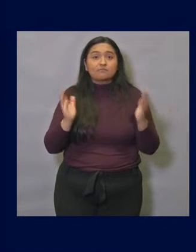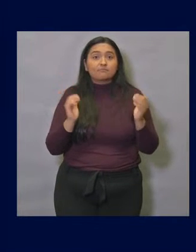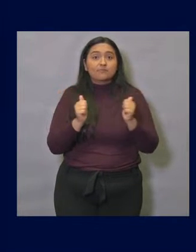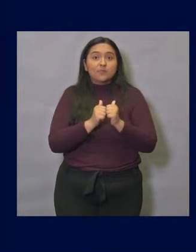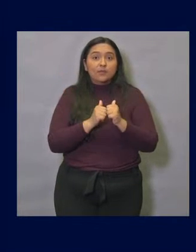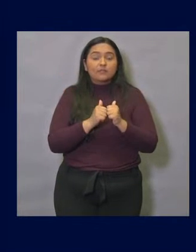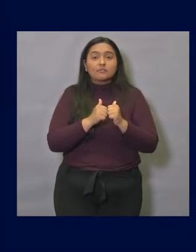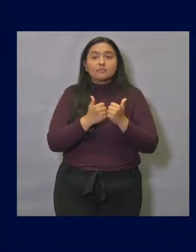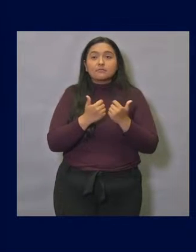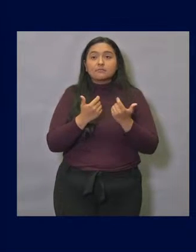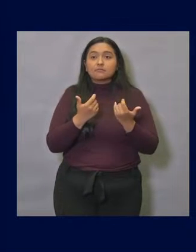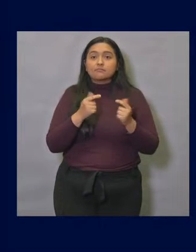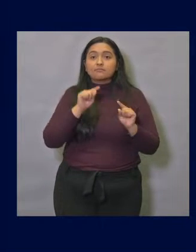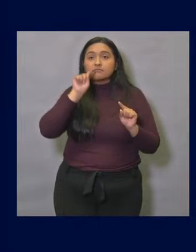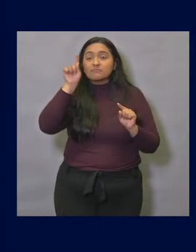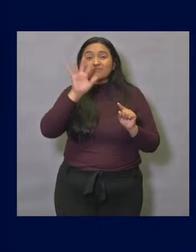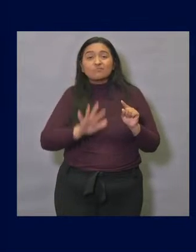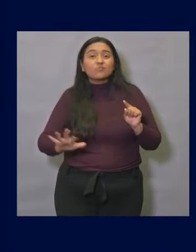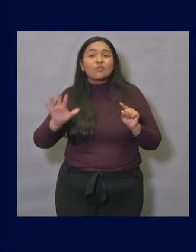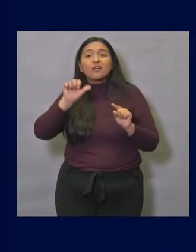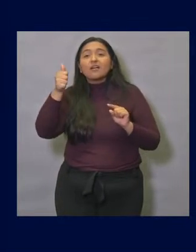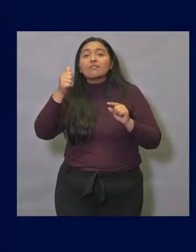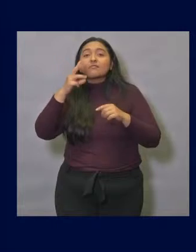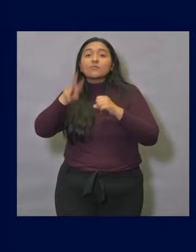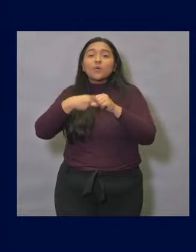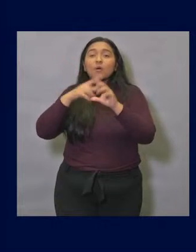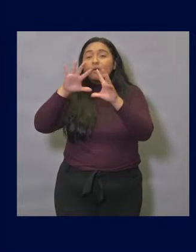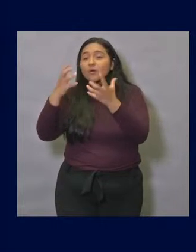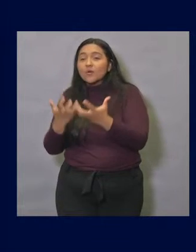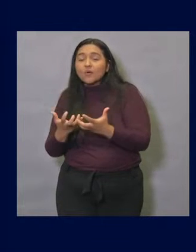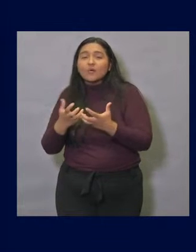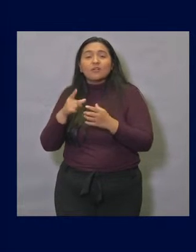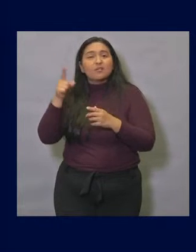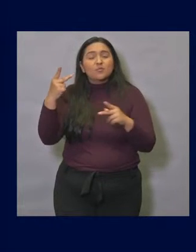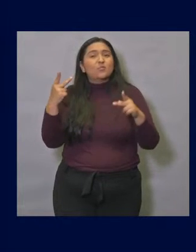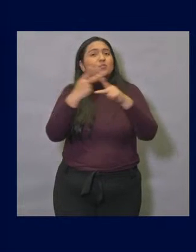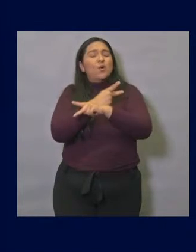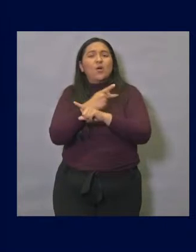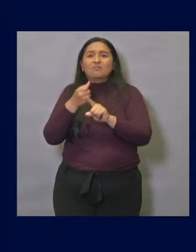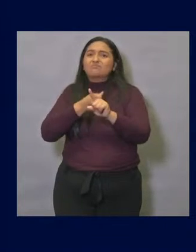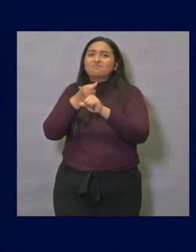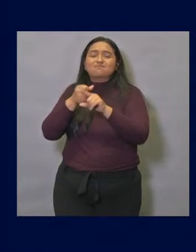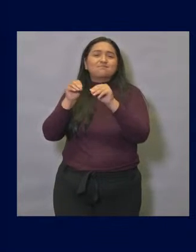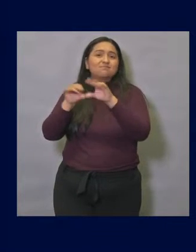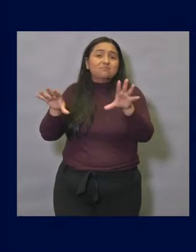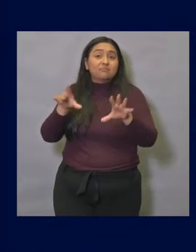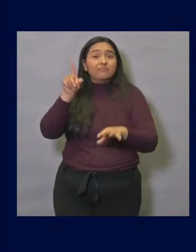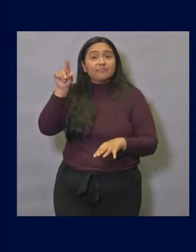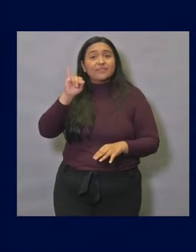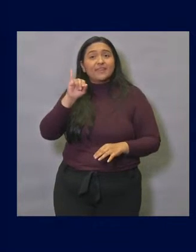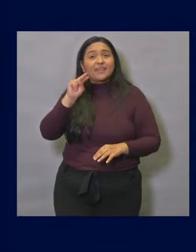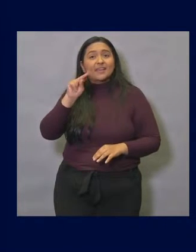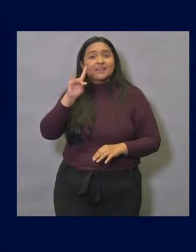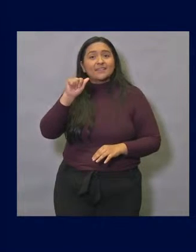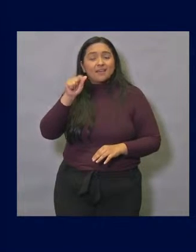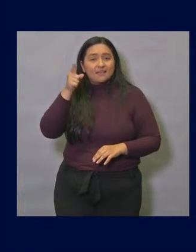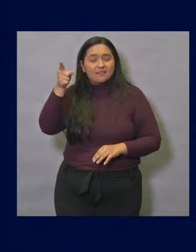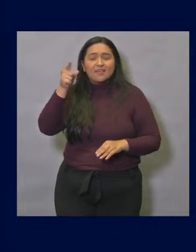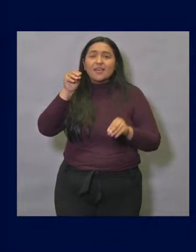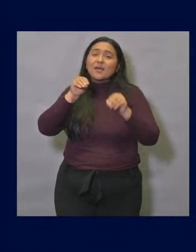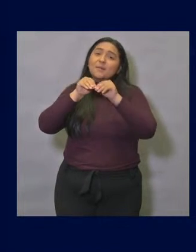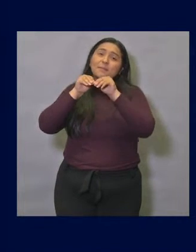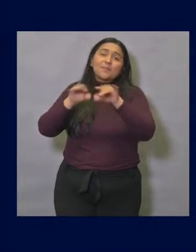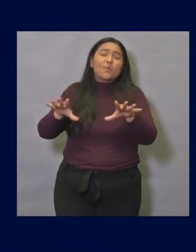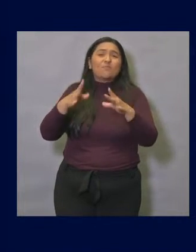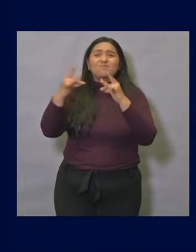está sucediendo en todo el mundo. En la India, los casos están aumentando extremadamente rápido